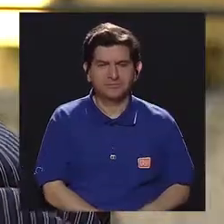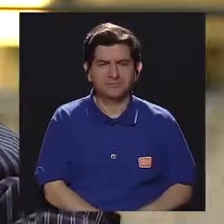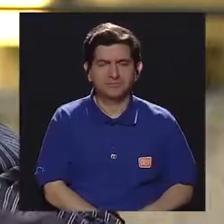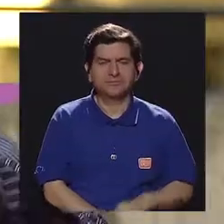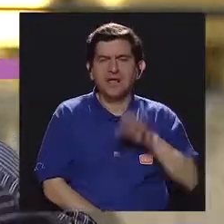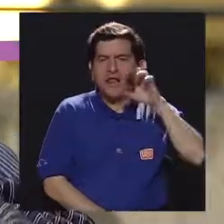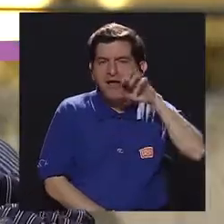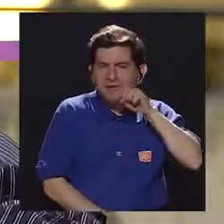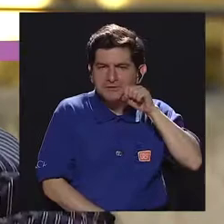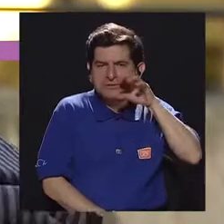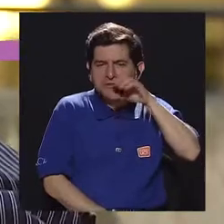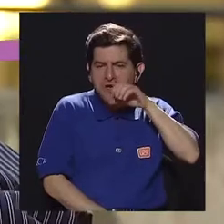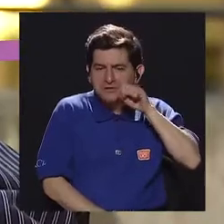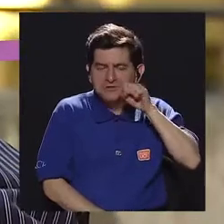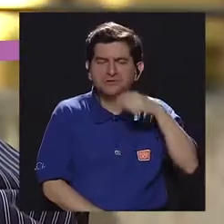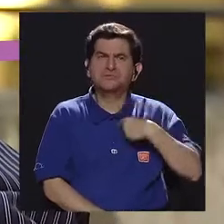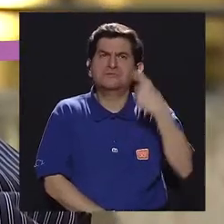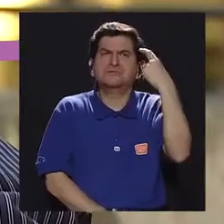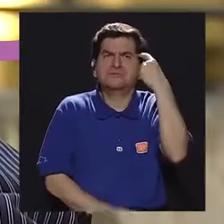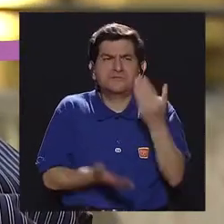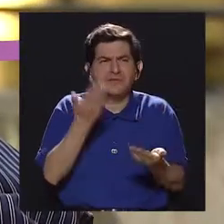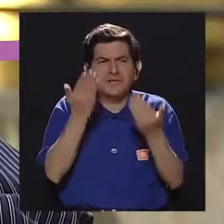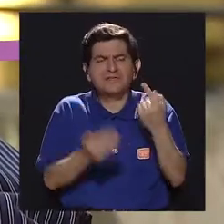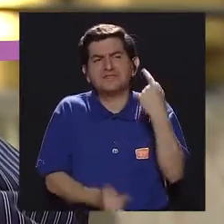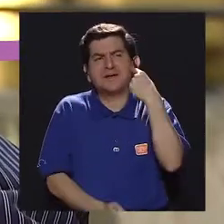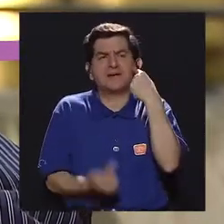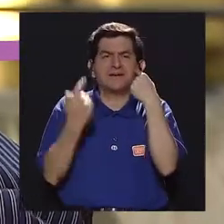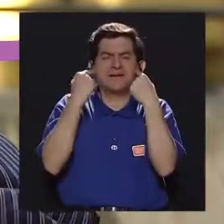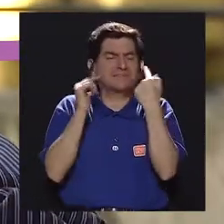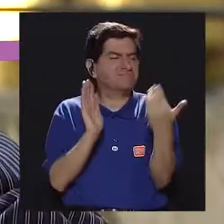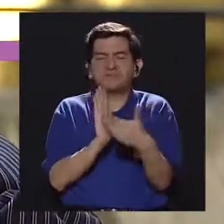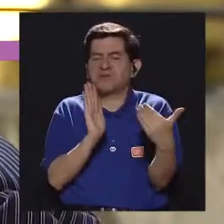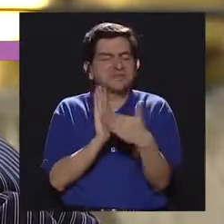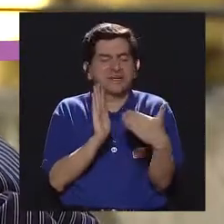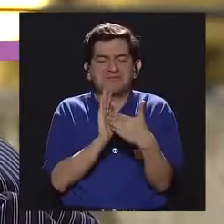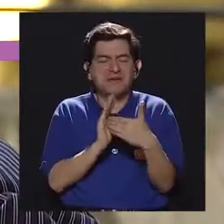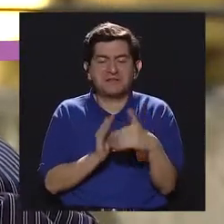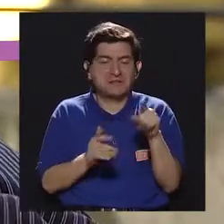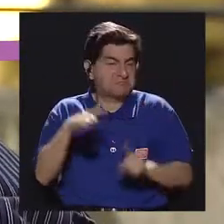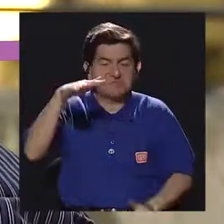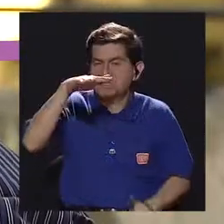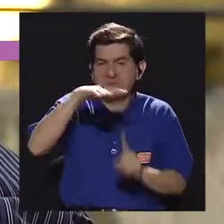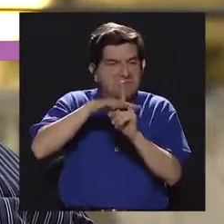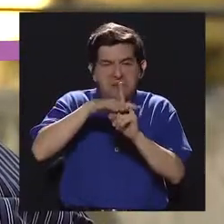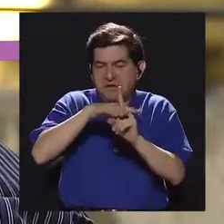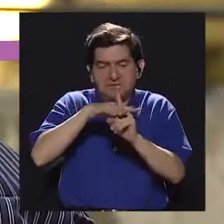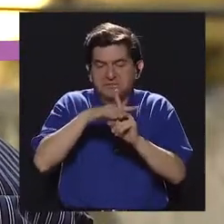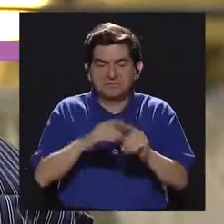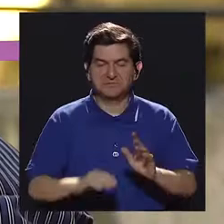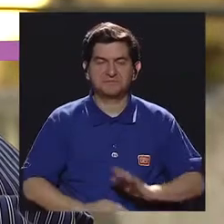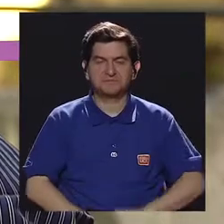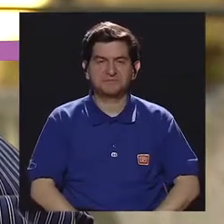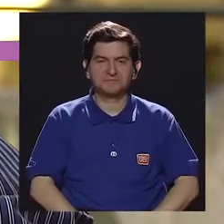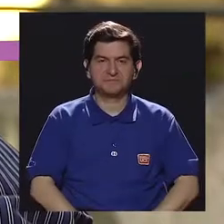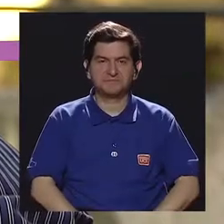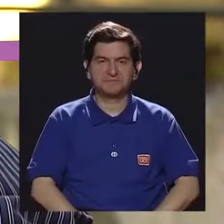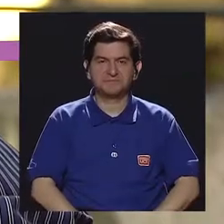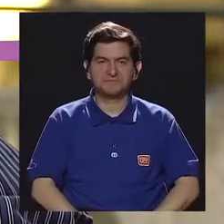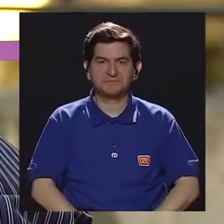función masticatoria, que sería la que uno pensaría en un molar, no se va a ver afectada si no sale el tercer molar.